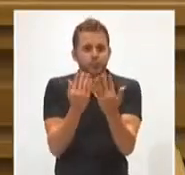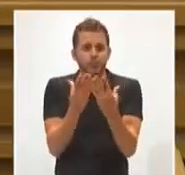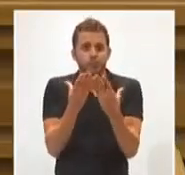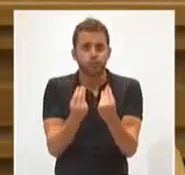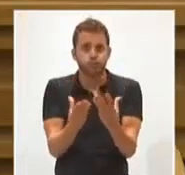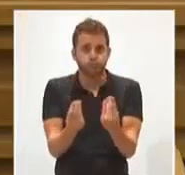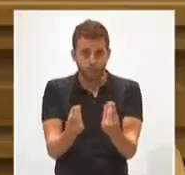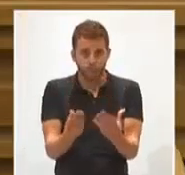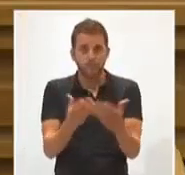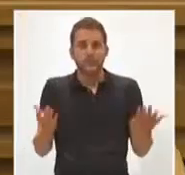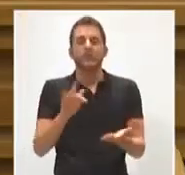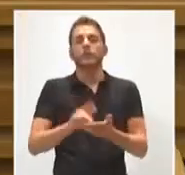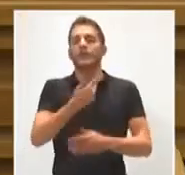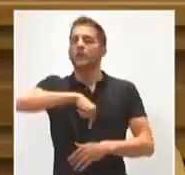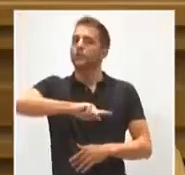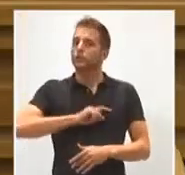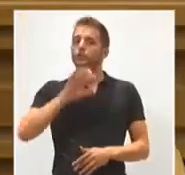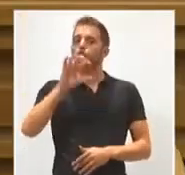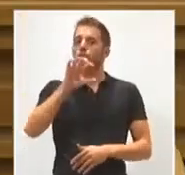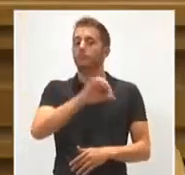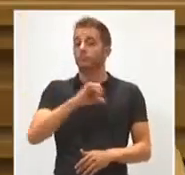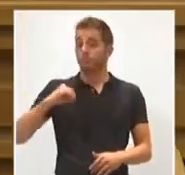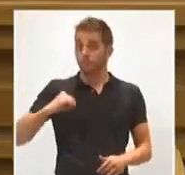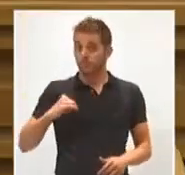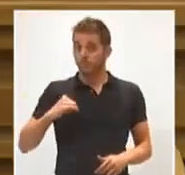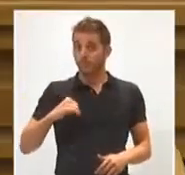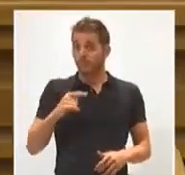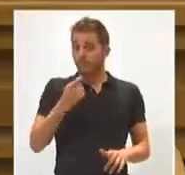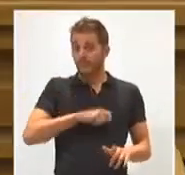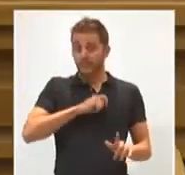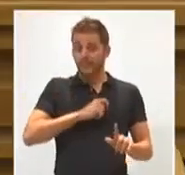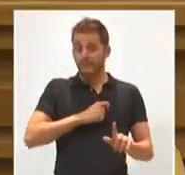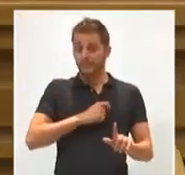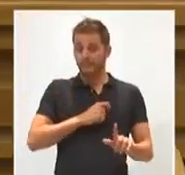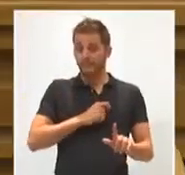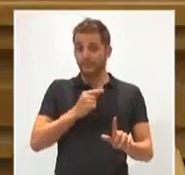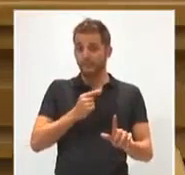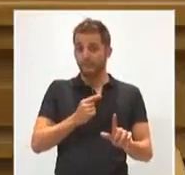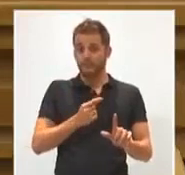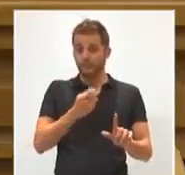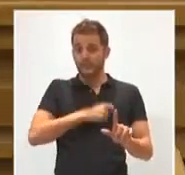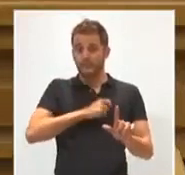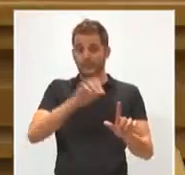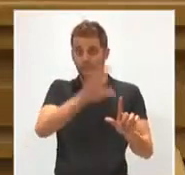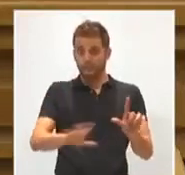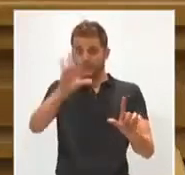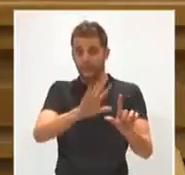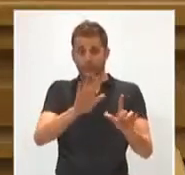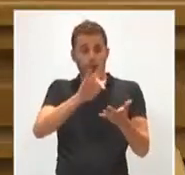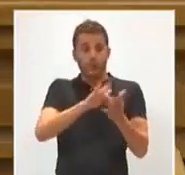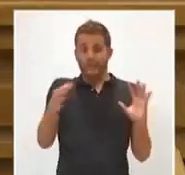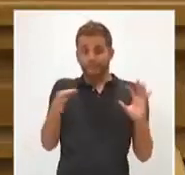bueno nosotros que vivimos una parte importante de la comunidad autónoma vivimos y además el mapa lo deja muy claro que vivimos en el entorno metropolitana de madrid